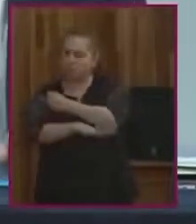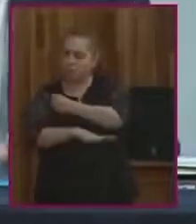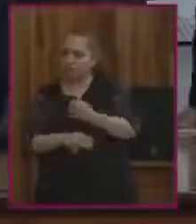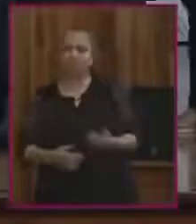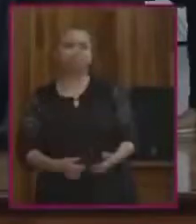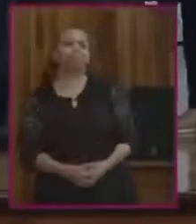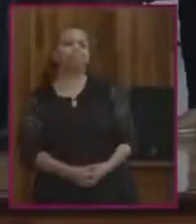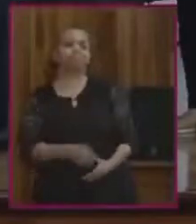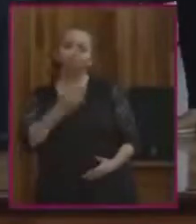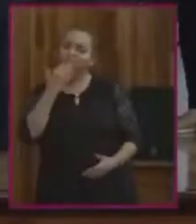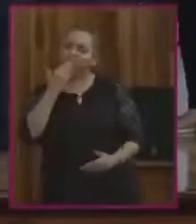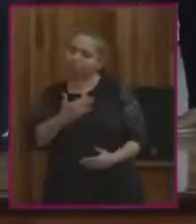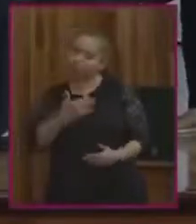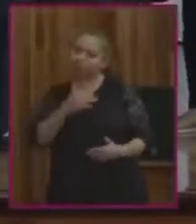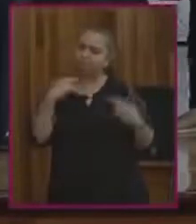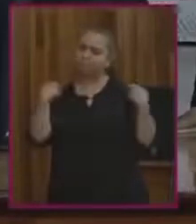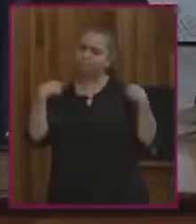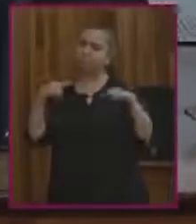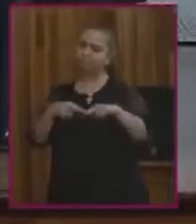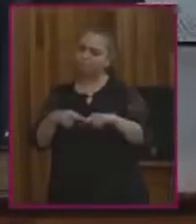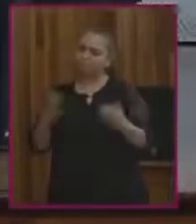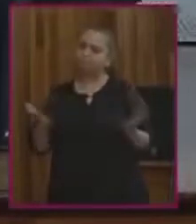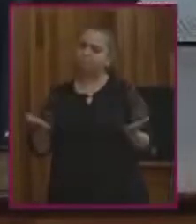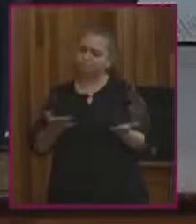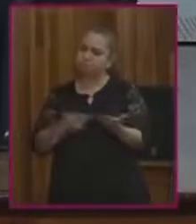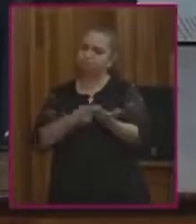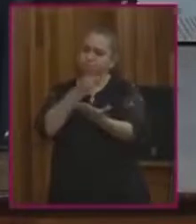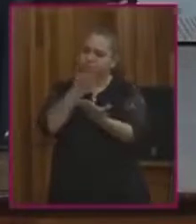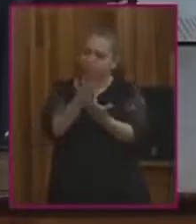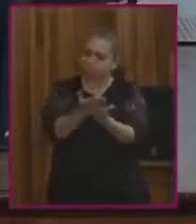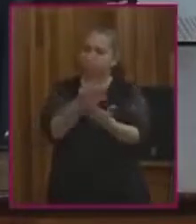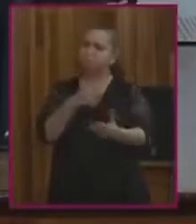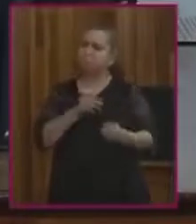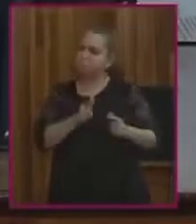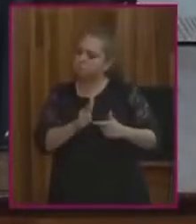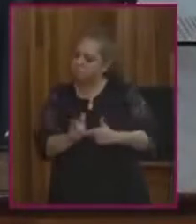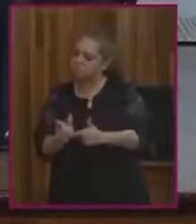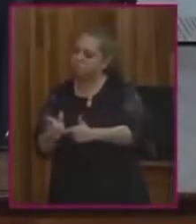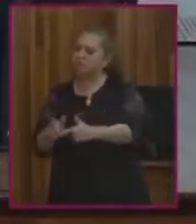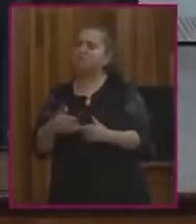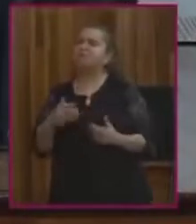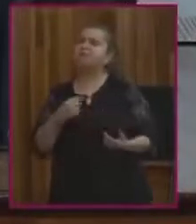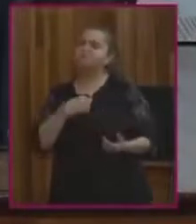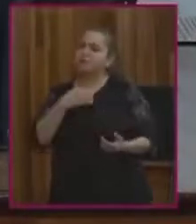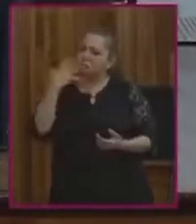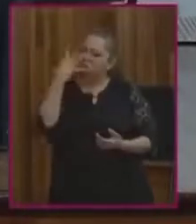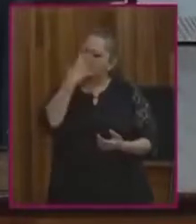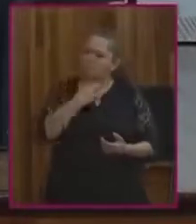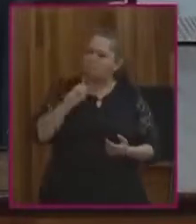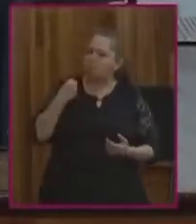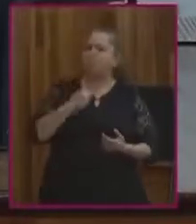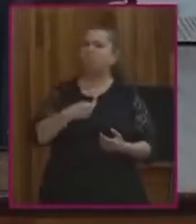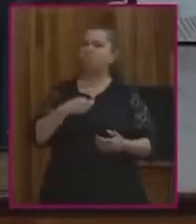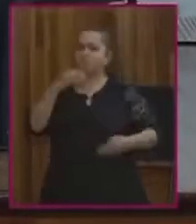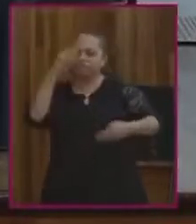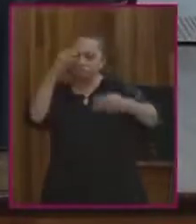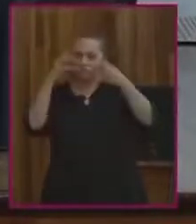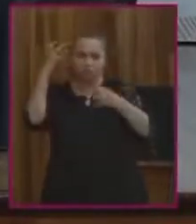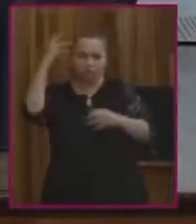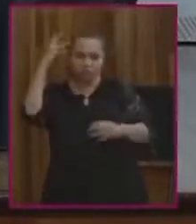dejamos la propuesta sí. a sus órdenes. Qué bonitas reflexiones hace usted respecto